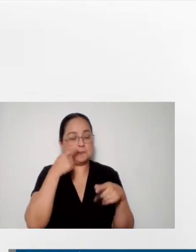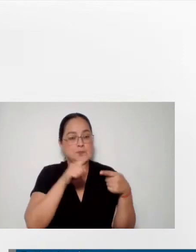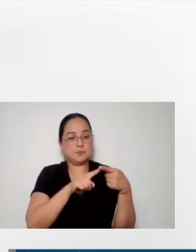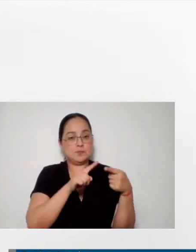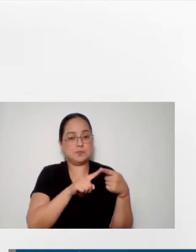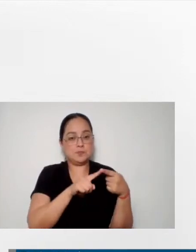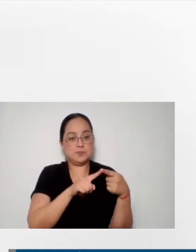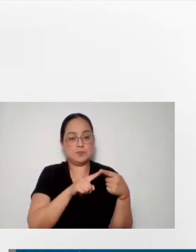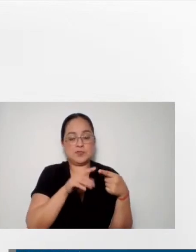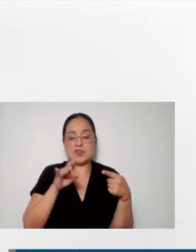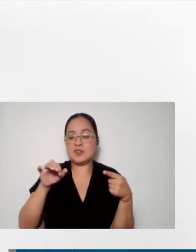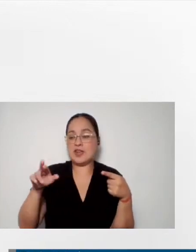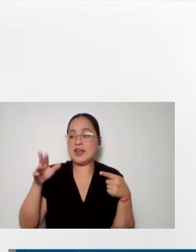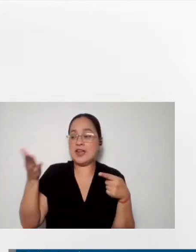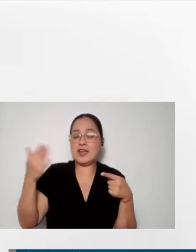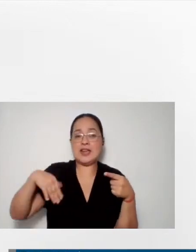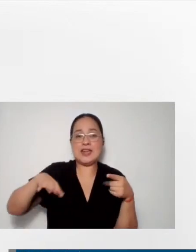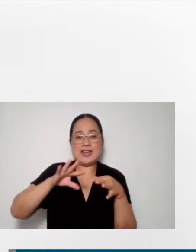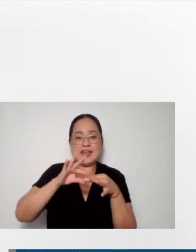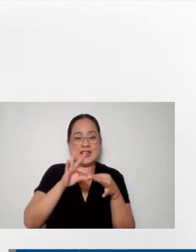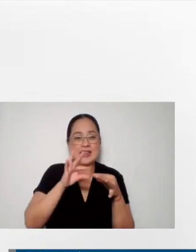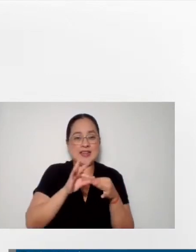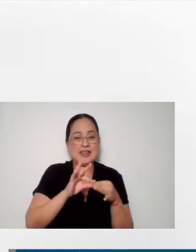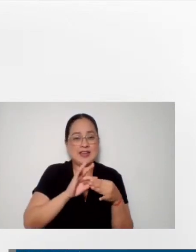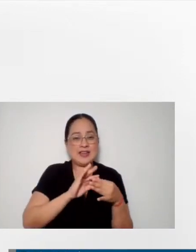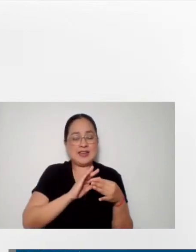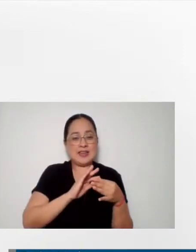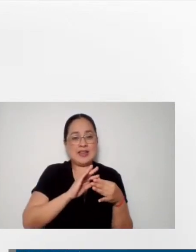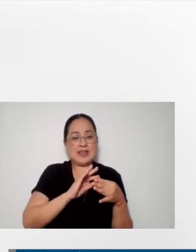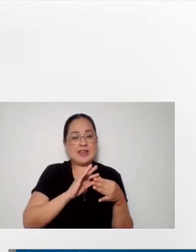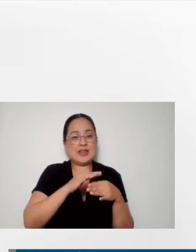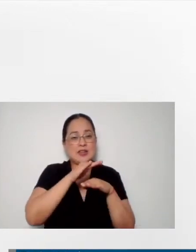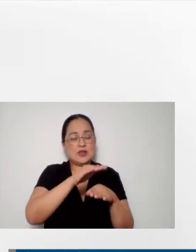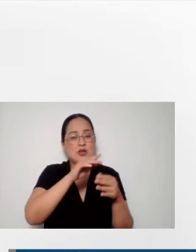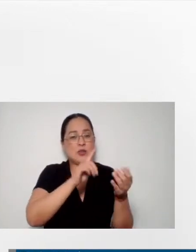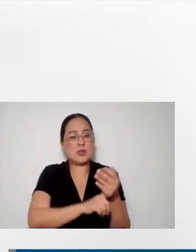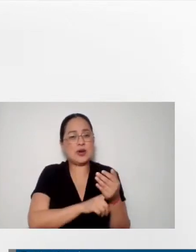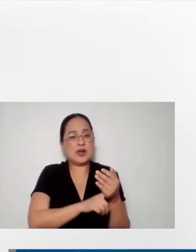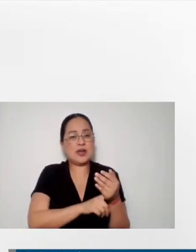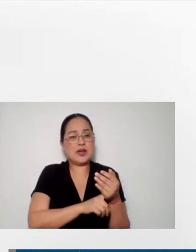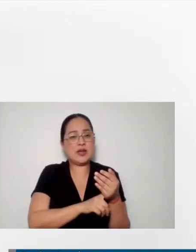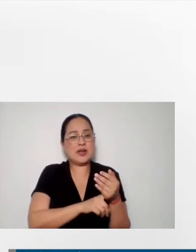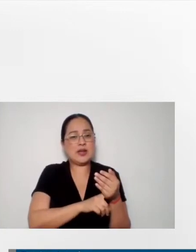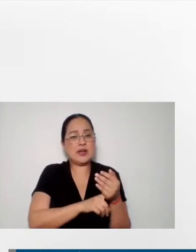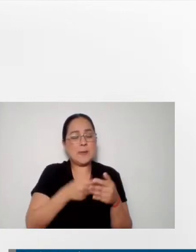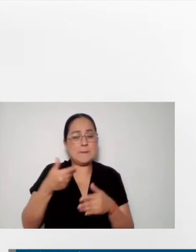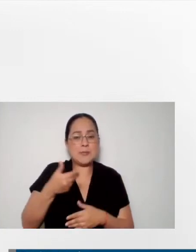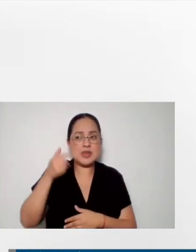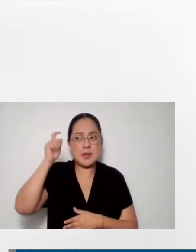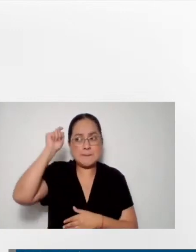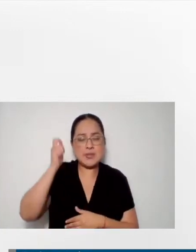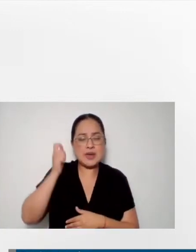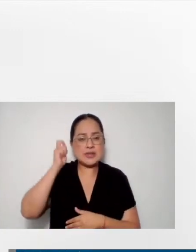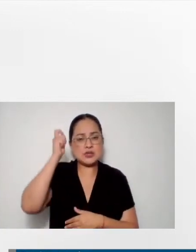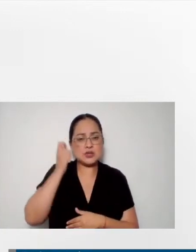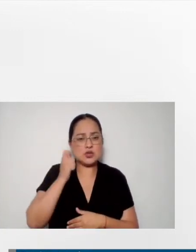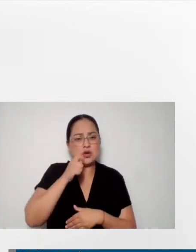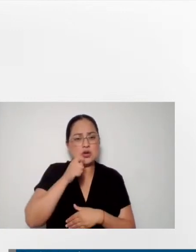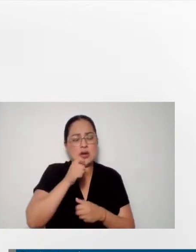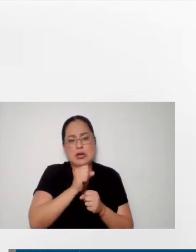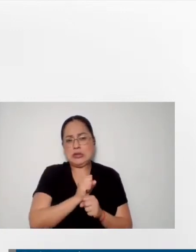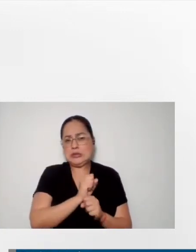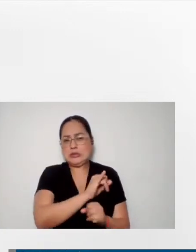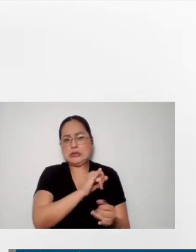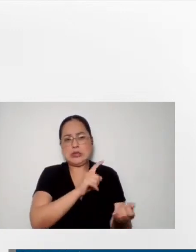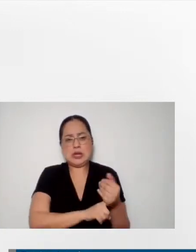Fer, el cuaderno está dividido, digamos, en las posibilidades de la solicitud de alimentos, por decirlo en términos generales, de arriba